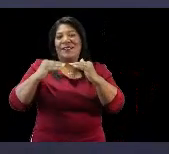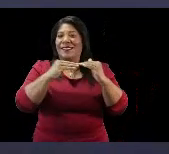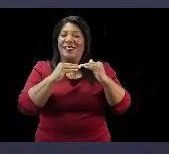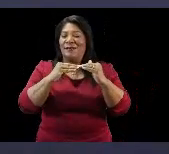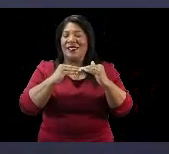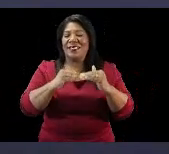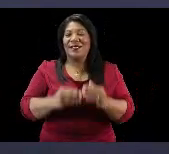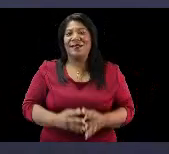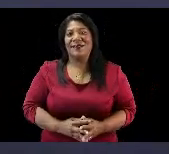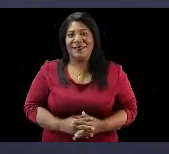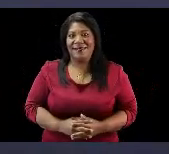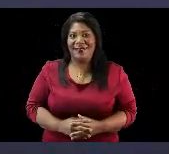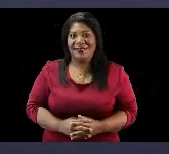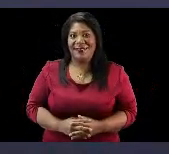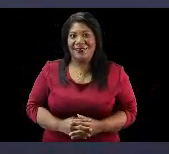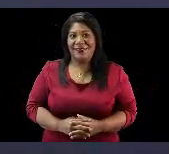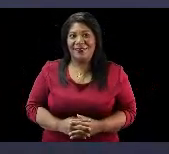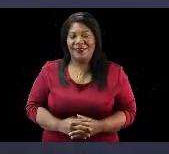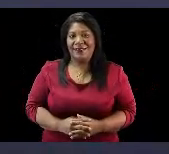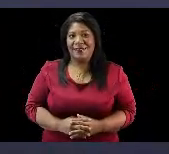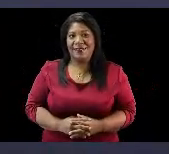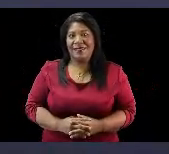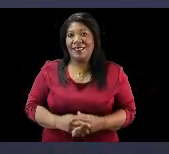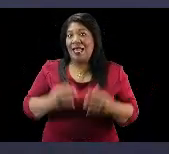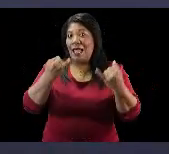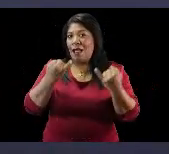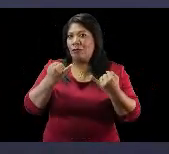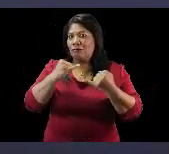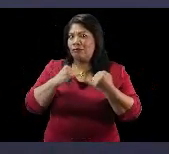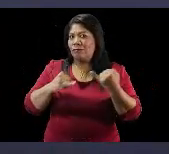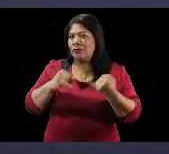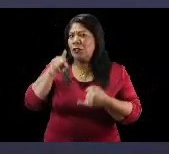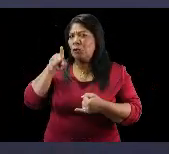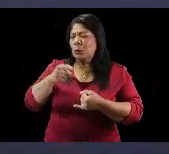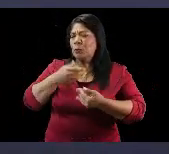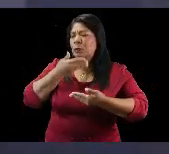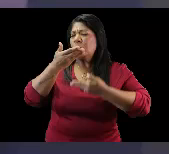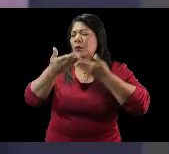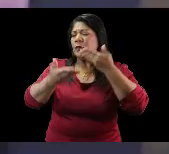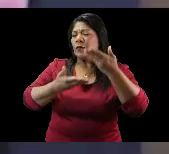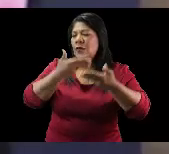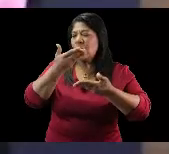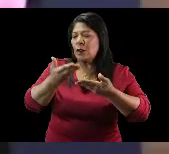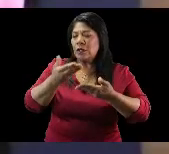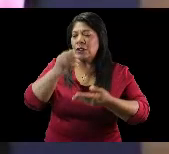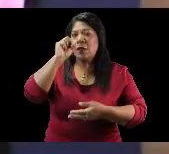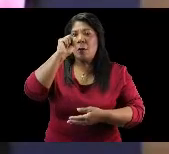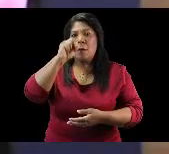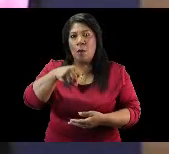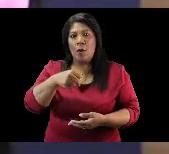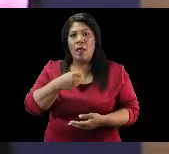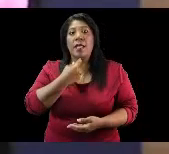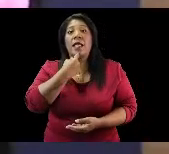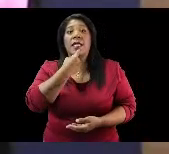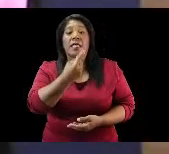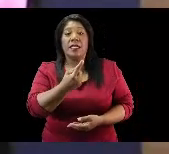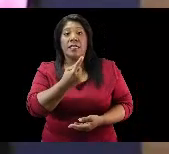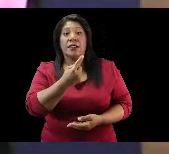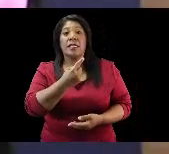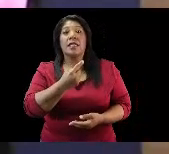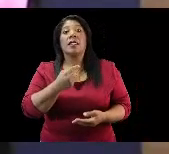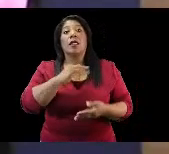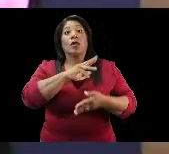y de equiparación. Okay. Y para finalizar, ¿qué recomendaciones o qué sugerencias